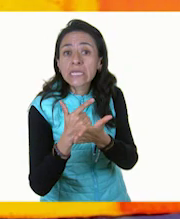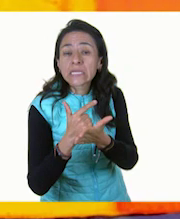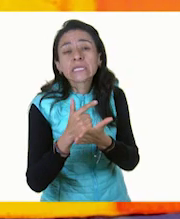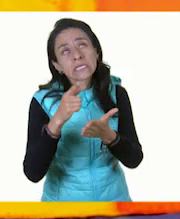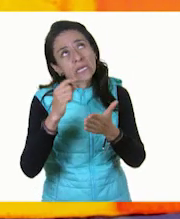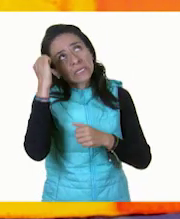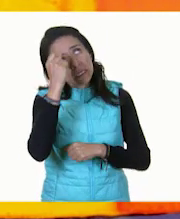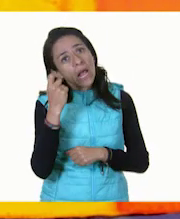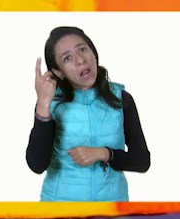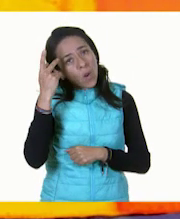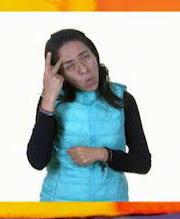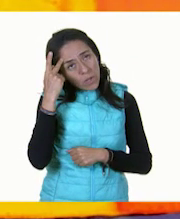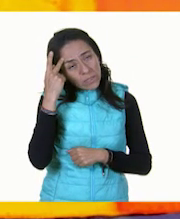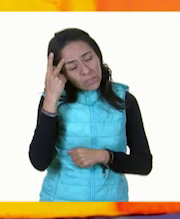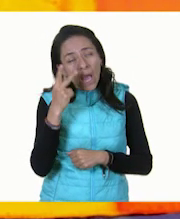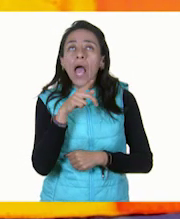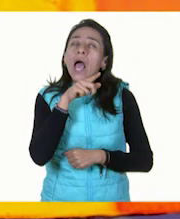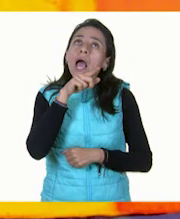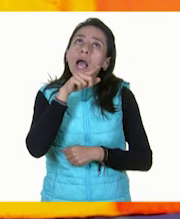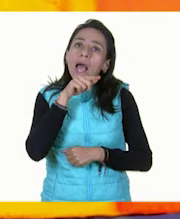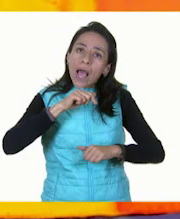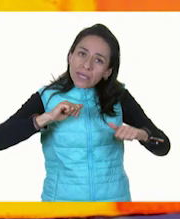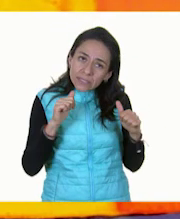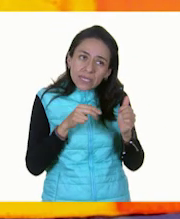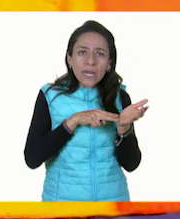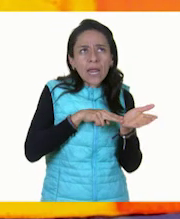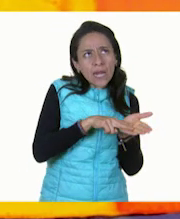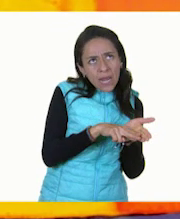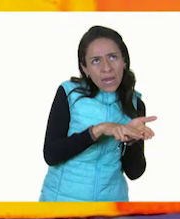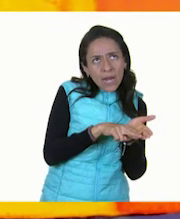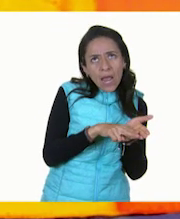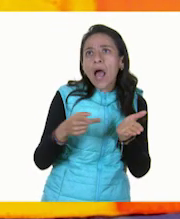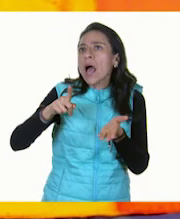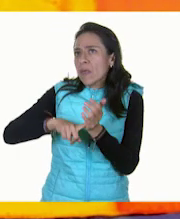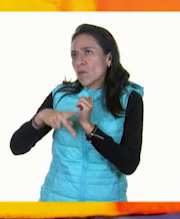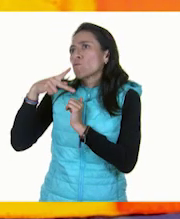Pone la gallina negra en el cuarto de su suegra.